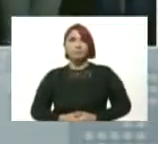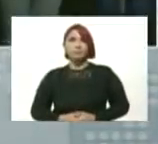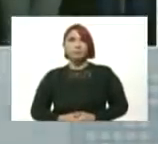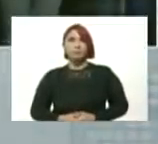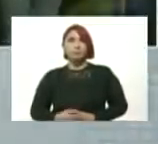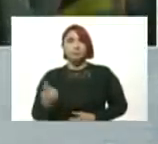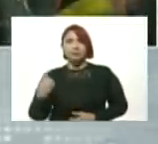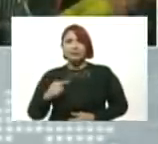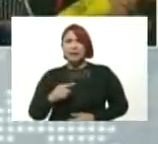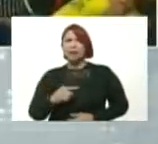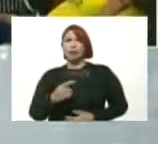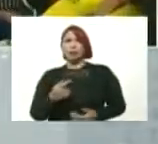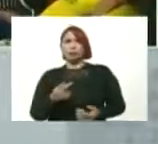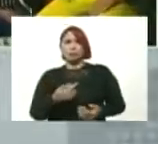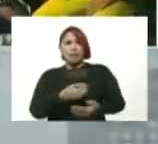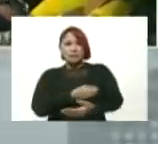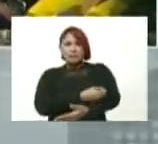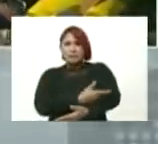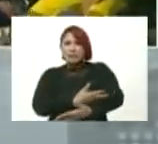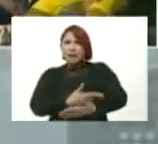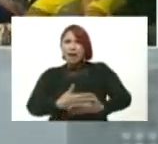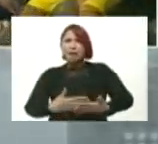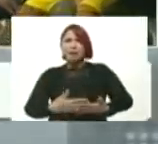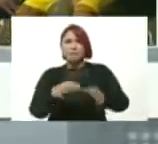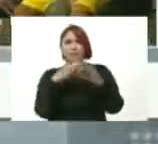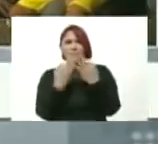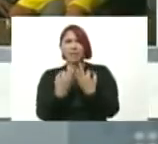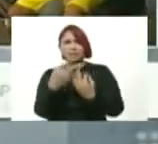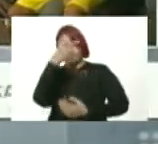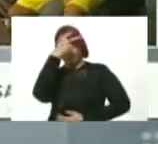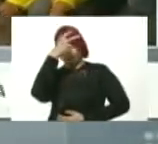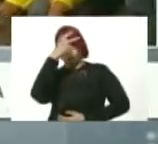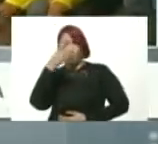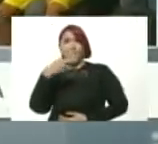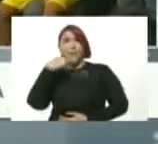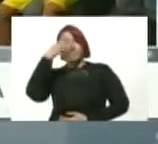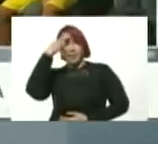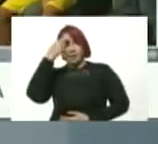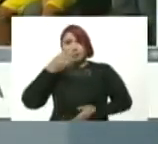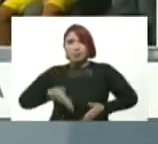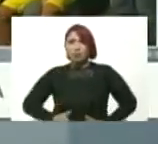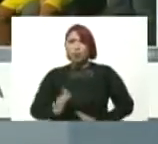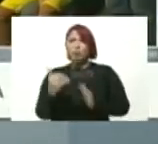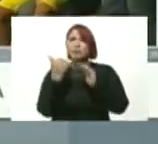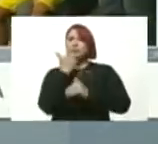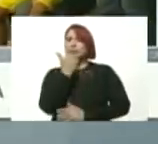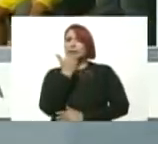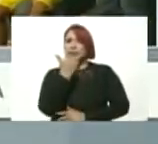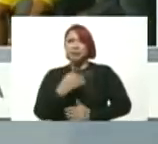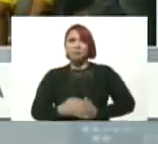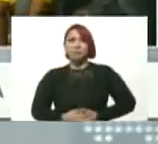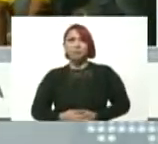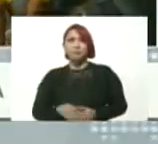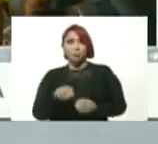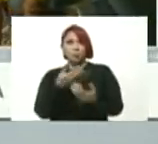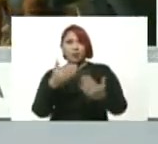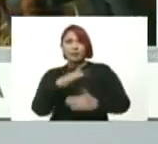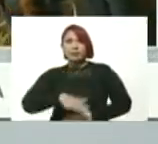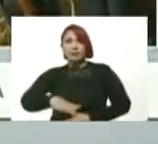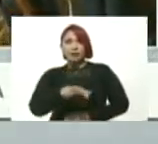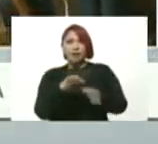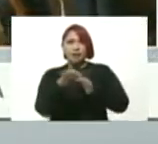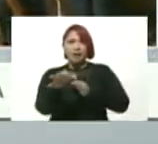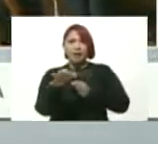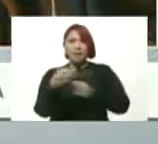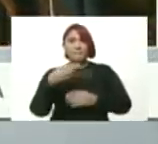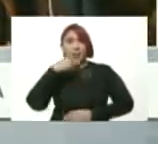yo tengo sangre falconiana mi papá nació por ahí cerca te están sabanalarga mi